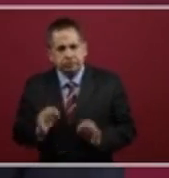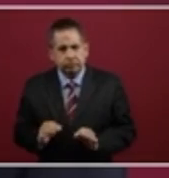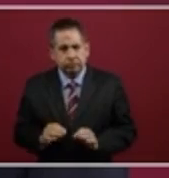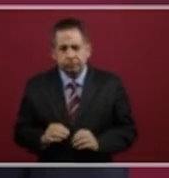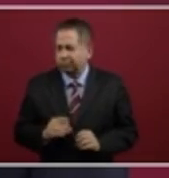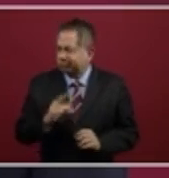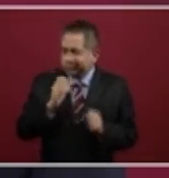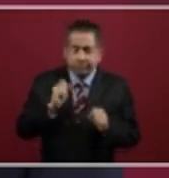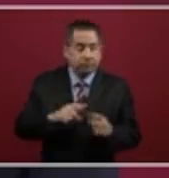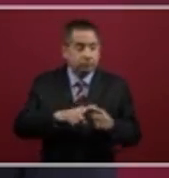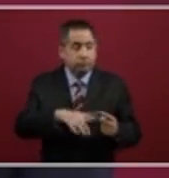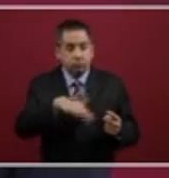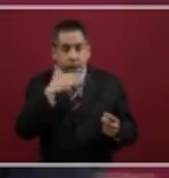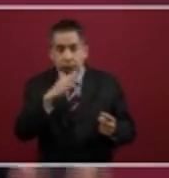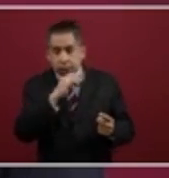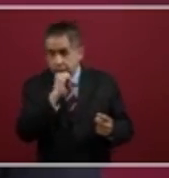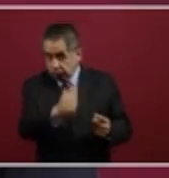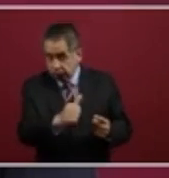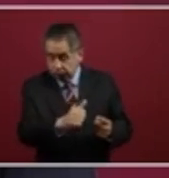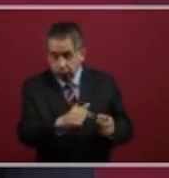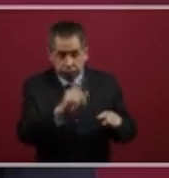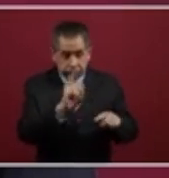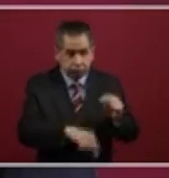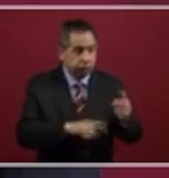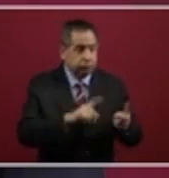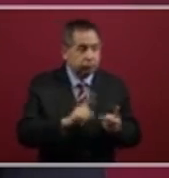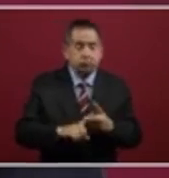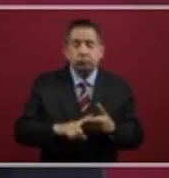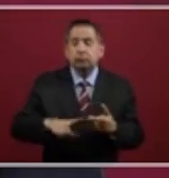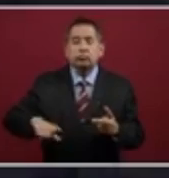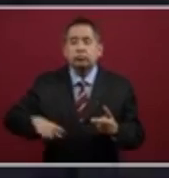corrupción y no hay lujos en el gobierno,